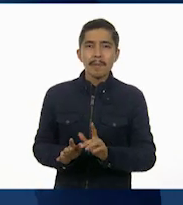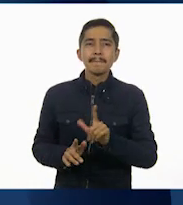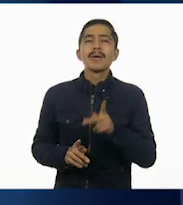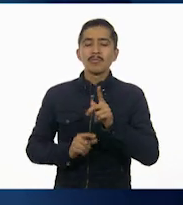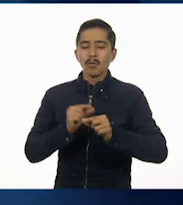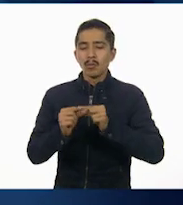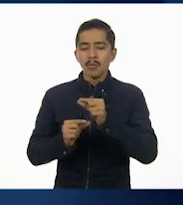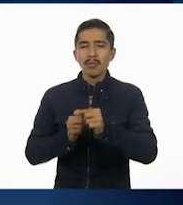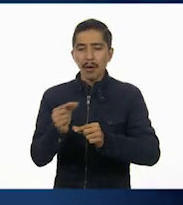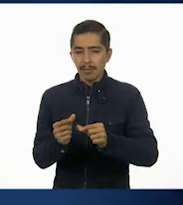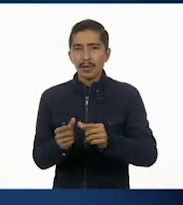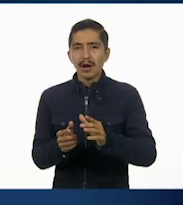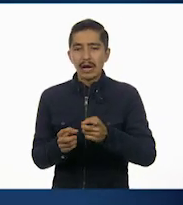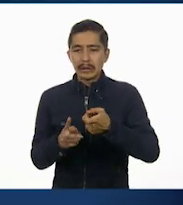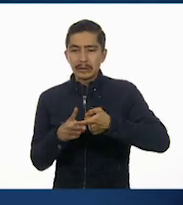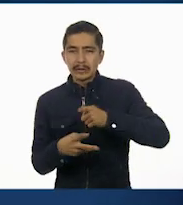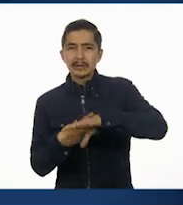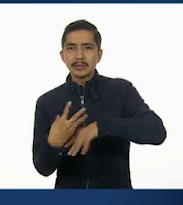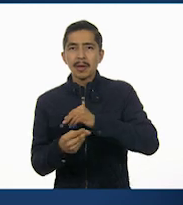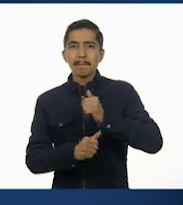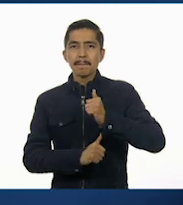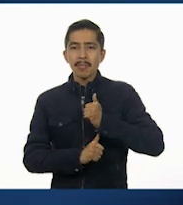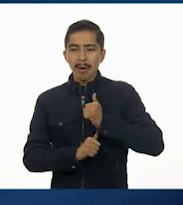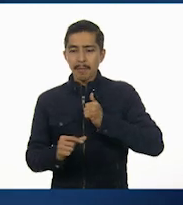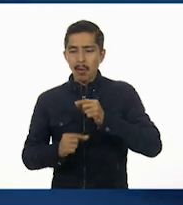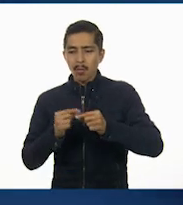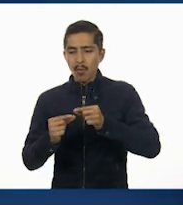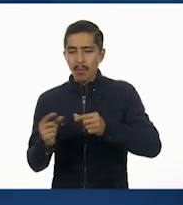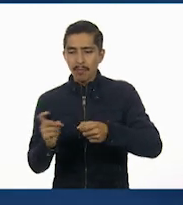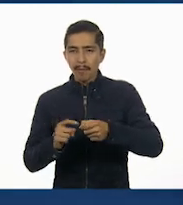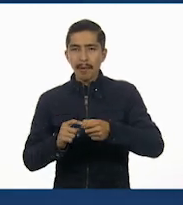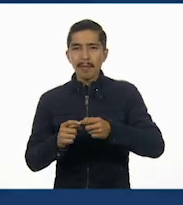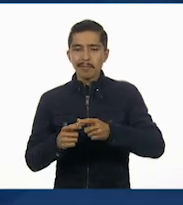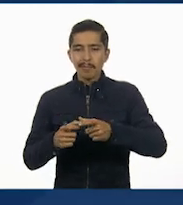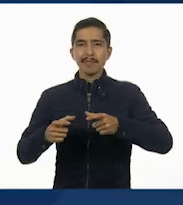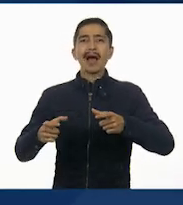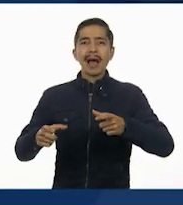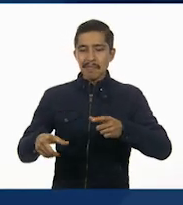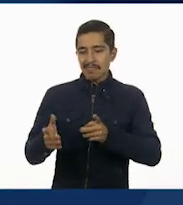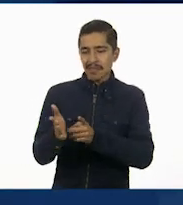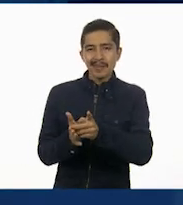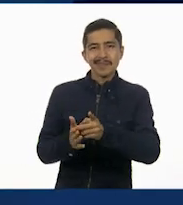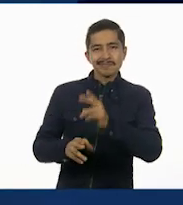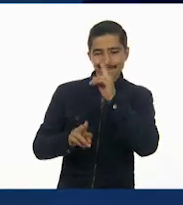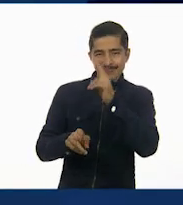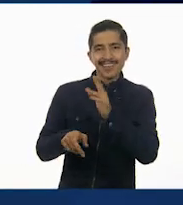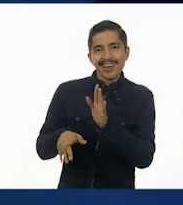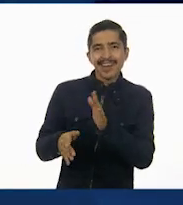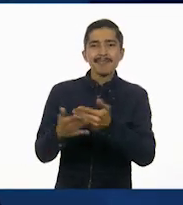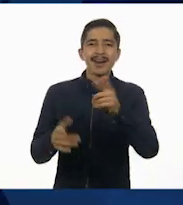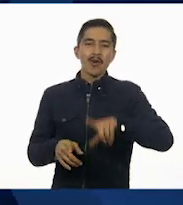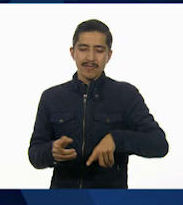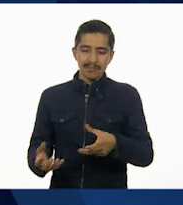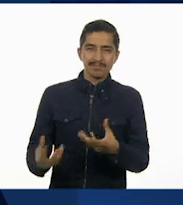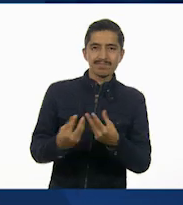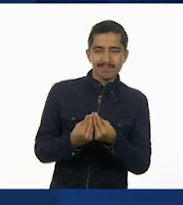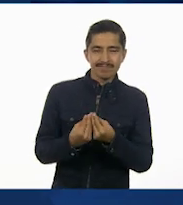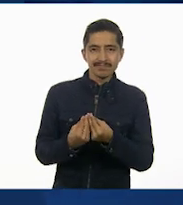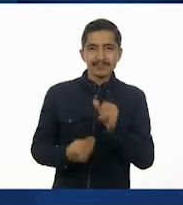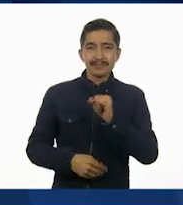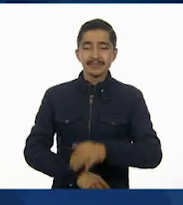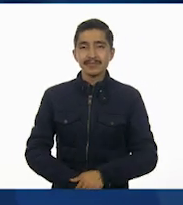ganaron importancia económica y militar, obtuvieron el derecho de participar en las decisiones de gobierno.